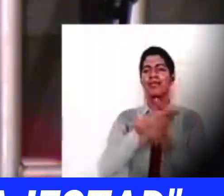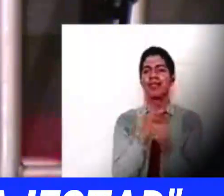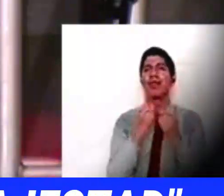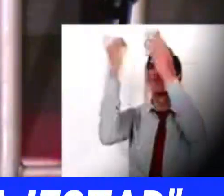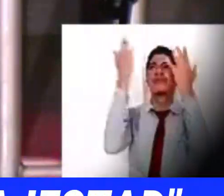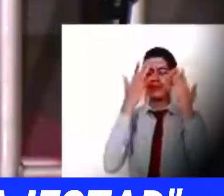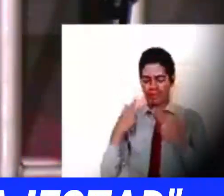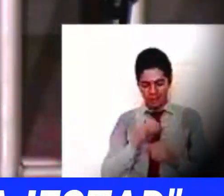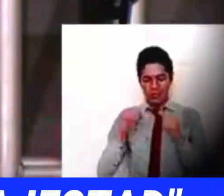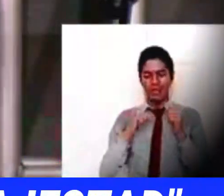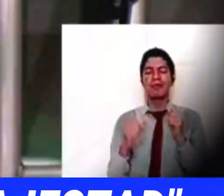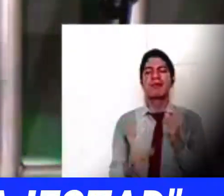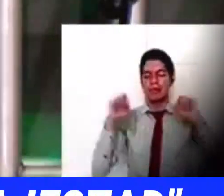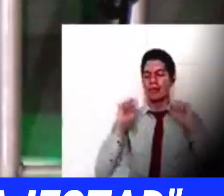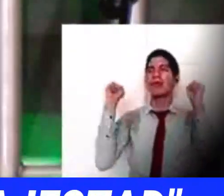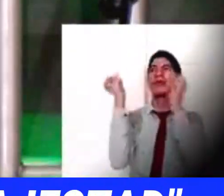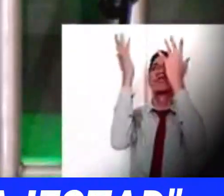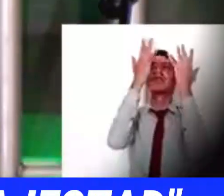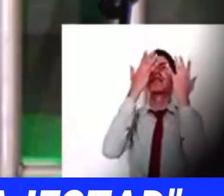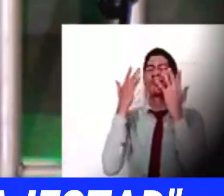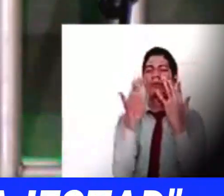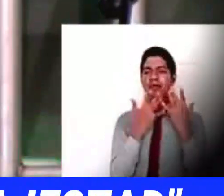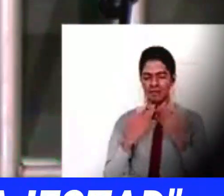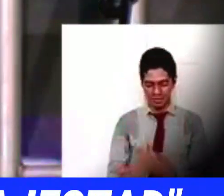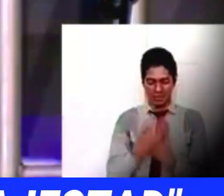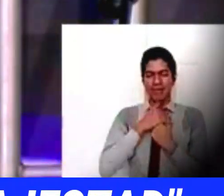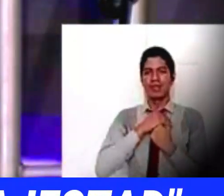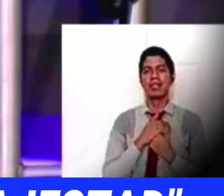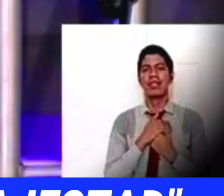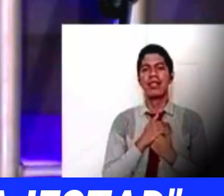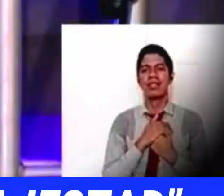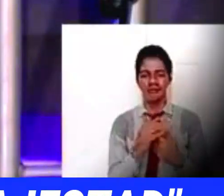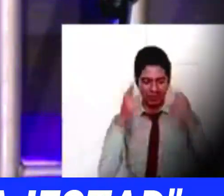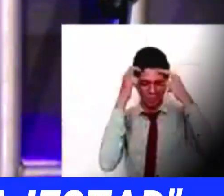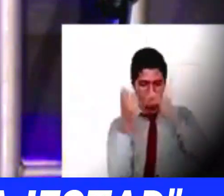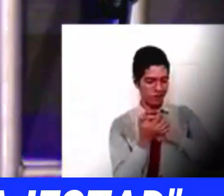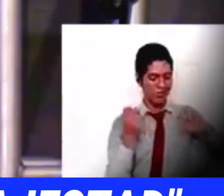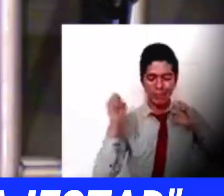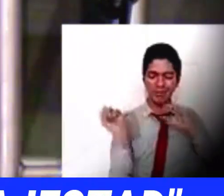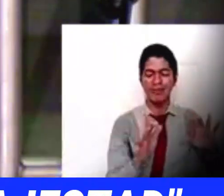gloria de Dios. Retén lo que tienes para que ninguno tome tu corona.